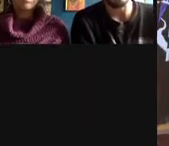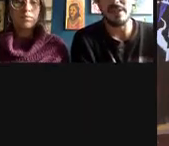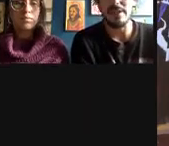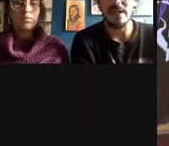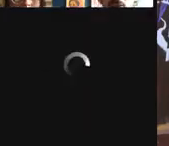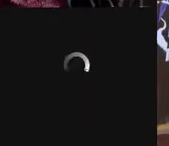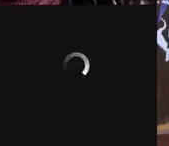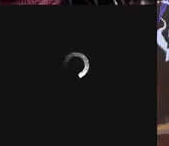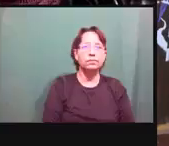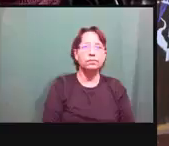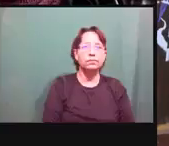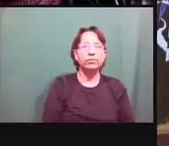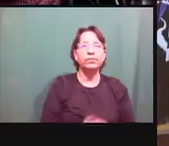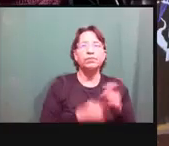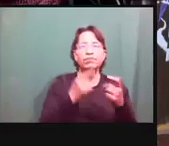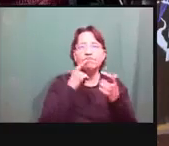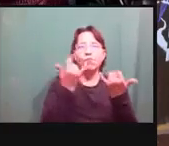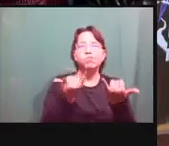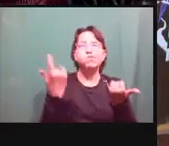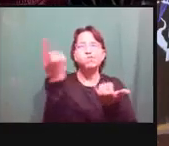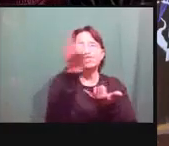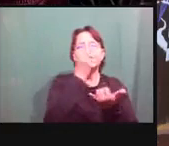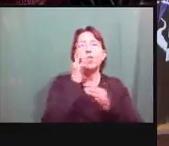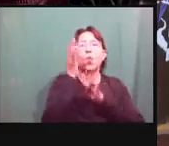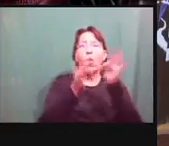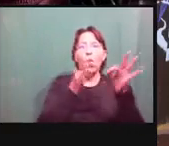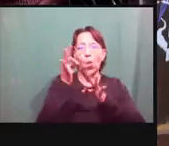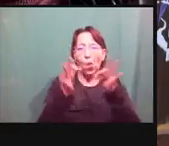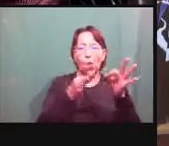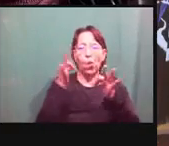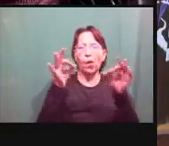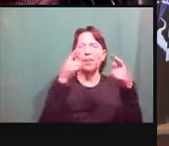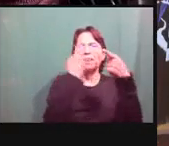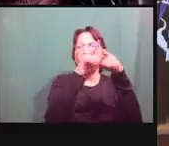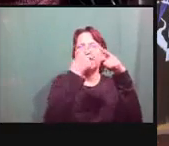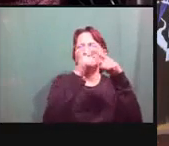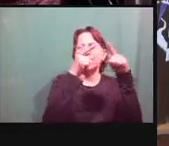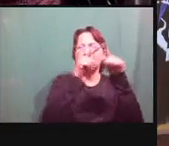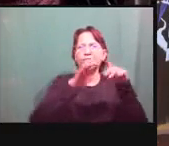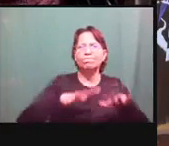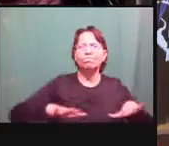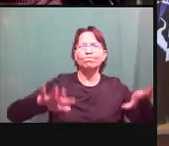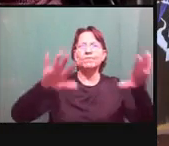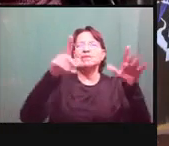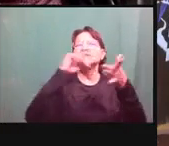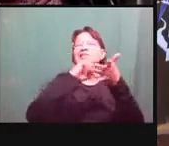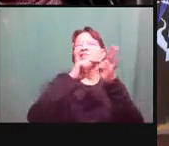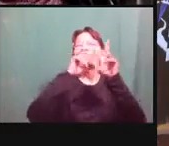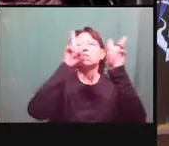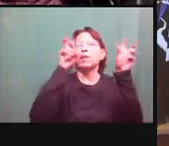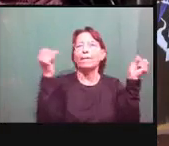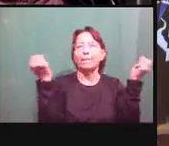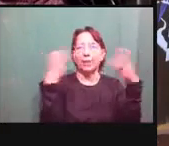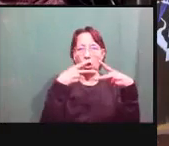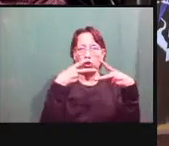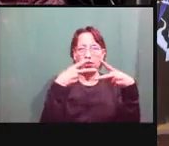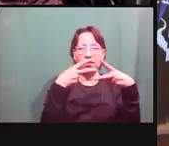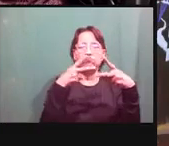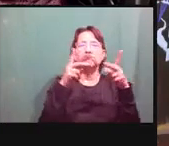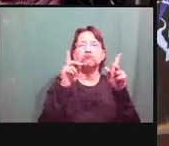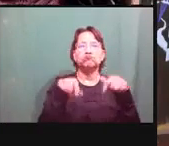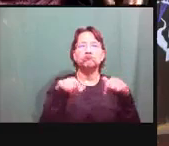tienen algunas, conservan todavía algunas dinámicas de violencia.